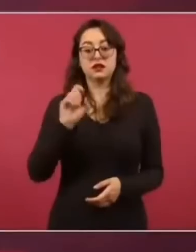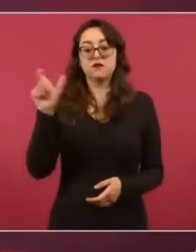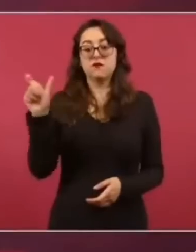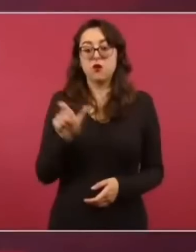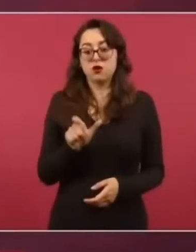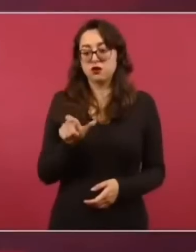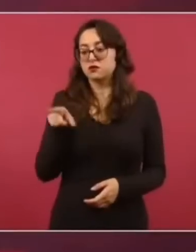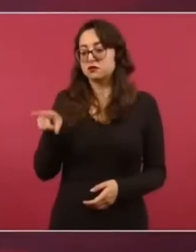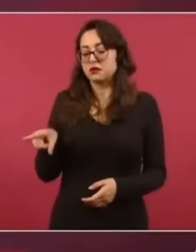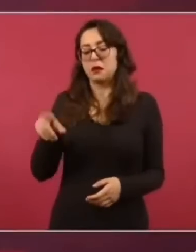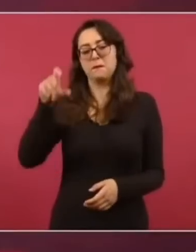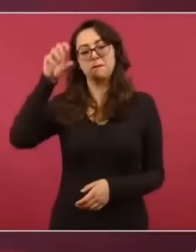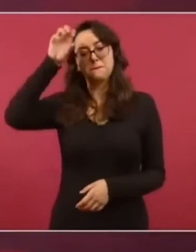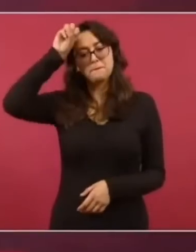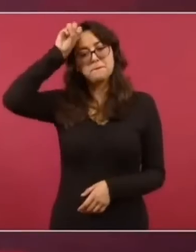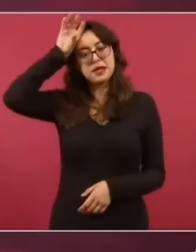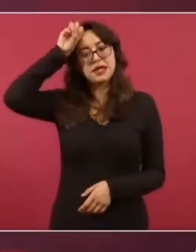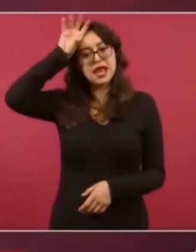minería.